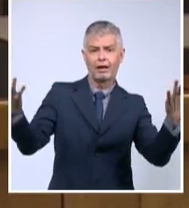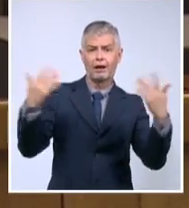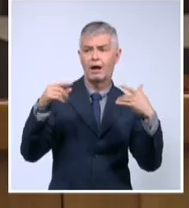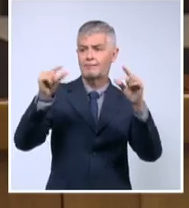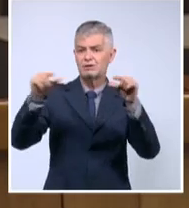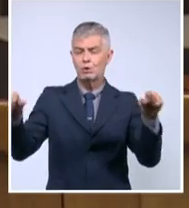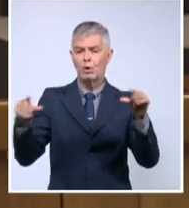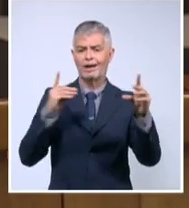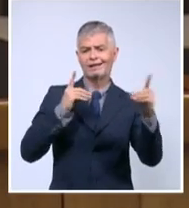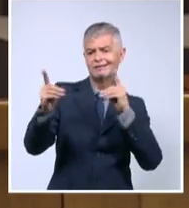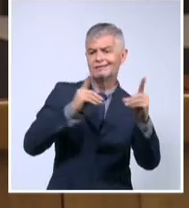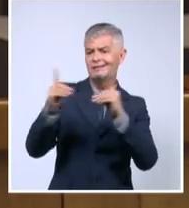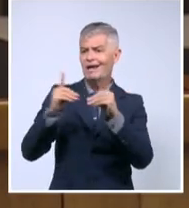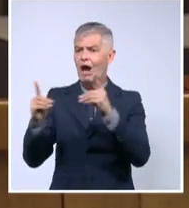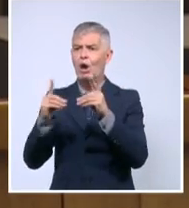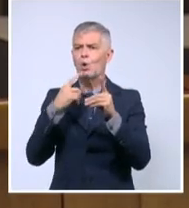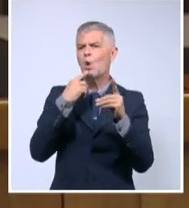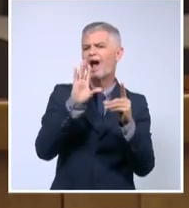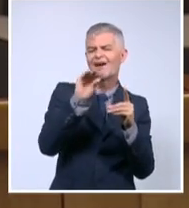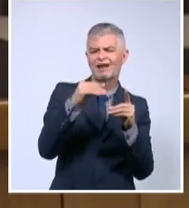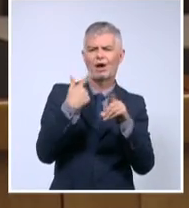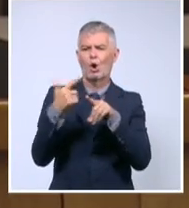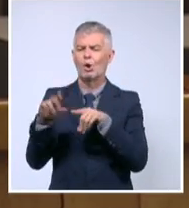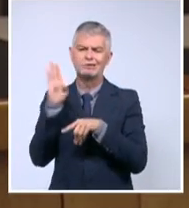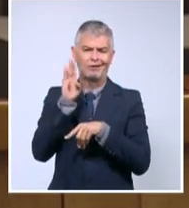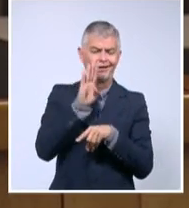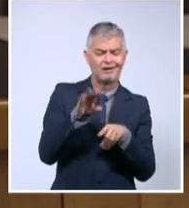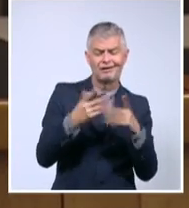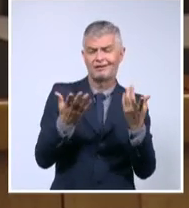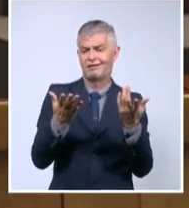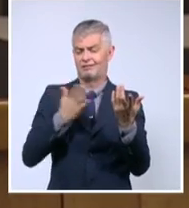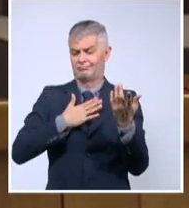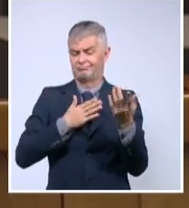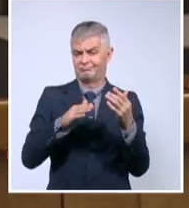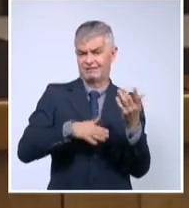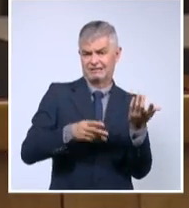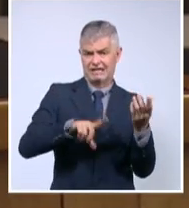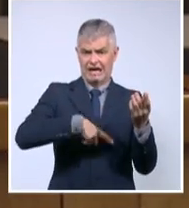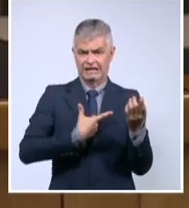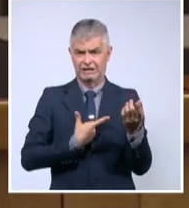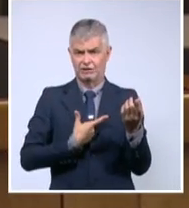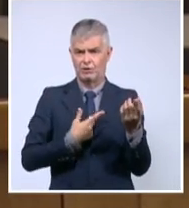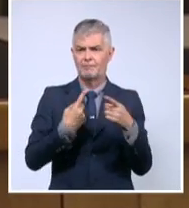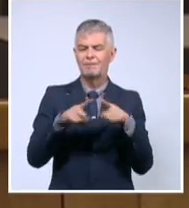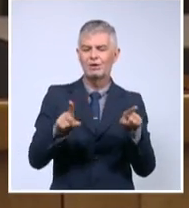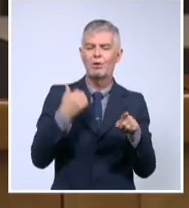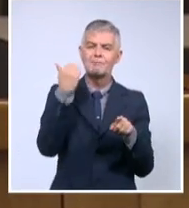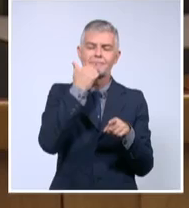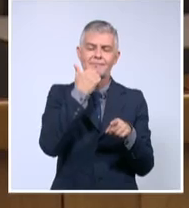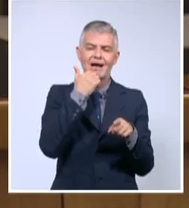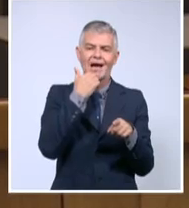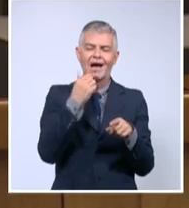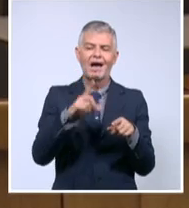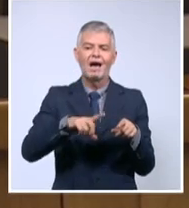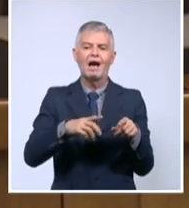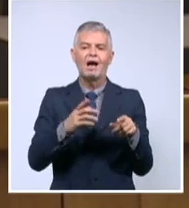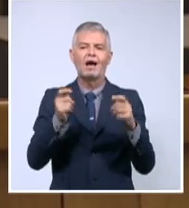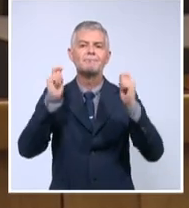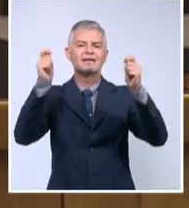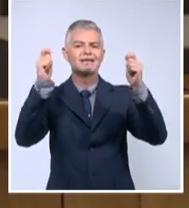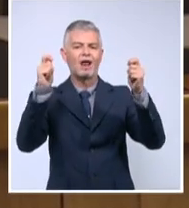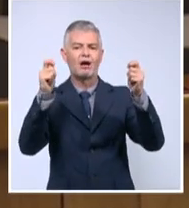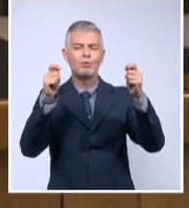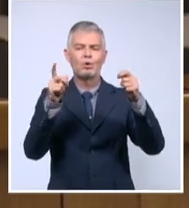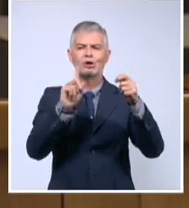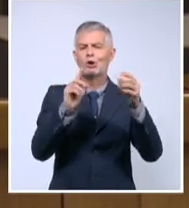diálogos camuflados en preocupaciones auténticas del sector. Pero eran más los reclamos extraartísticos con el evidente propósito